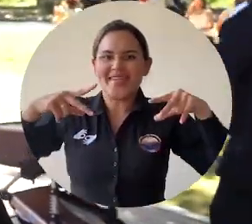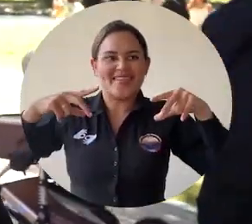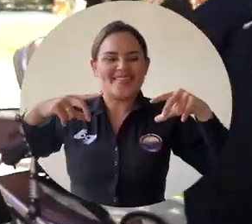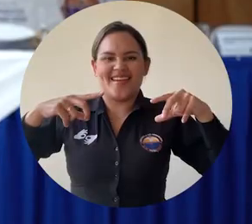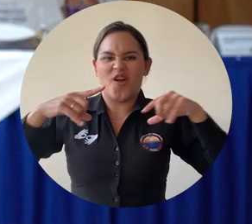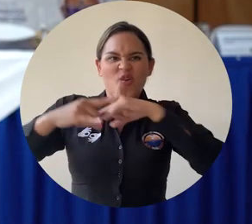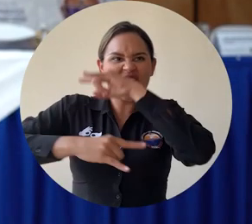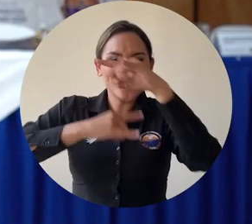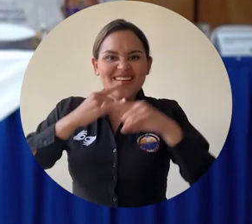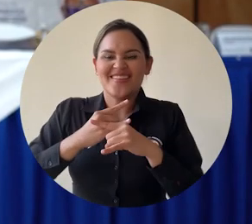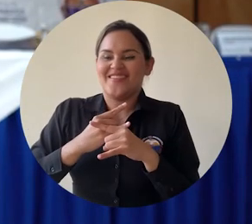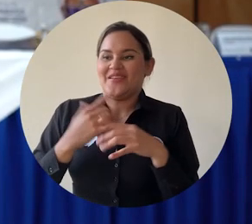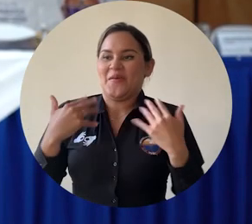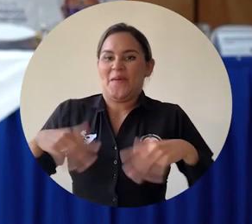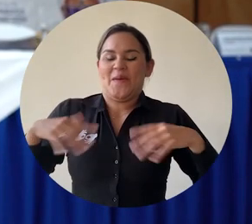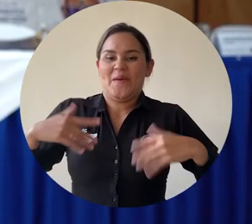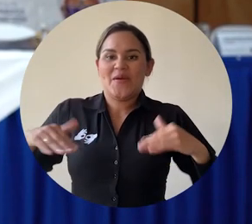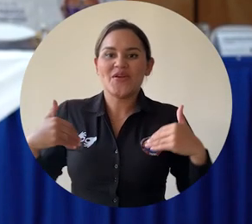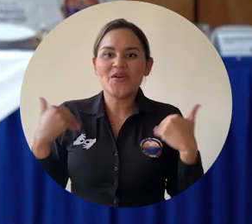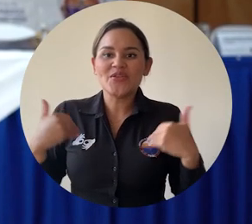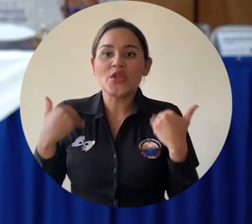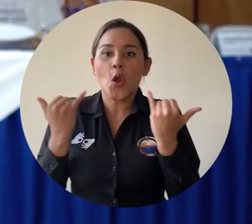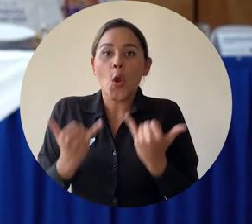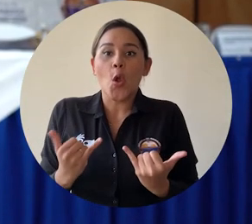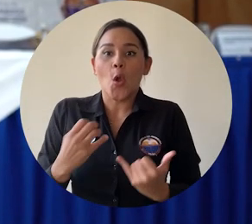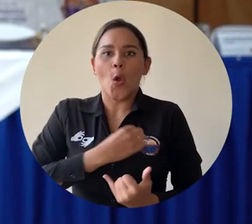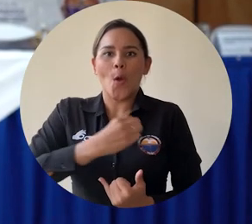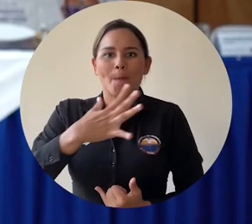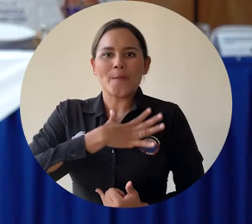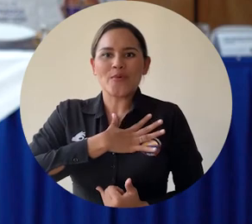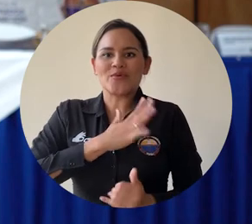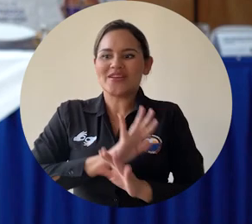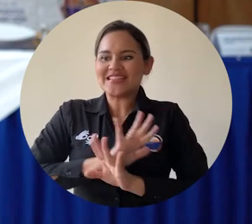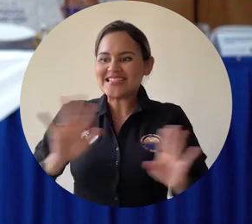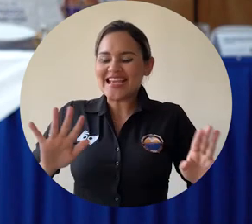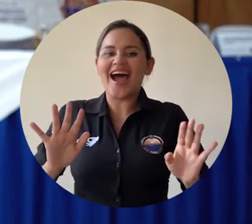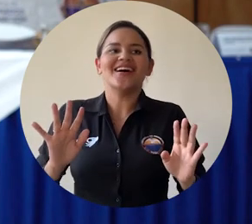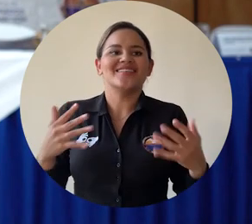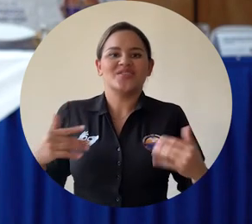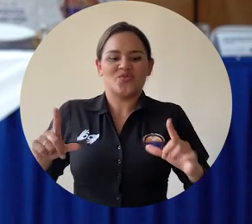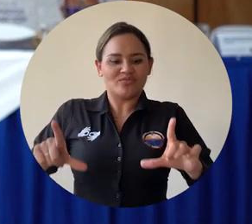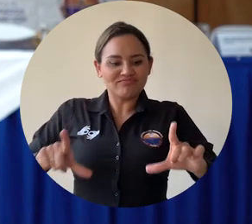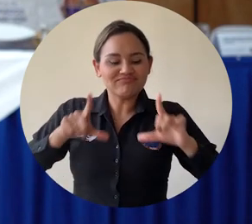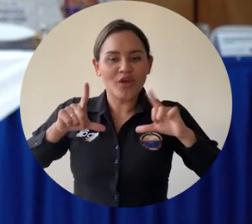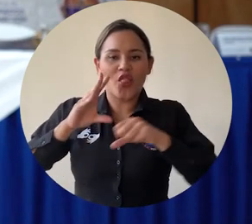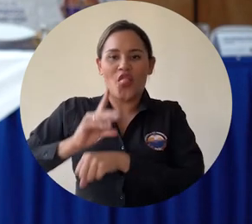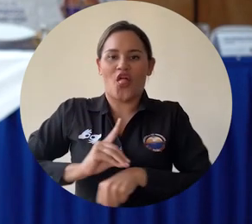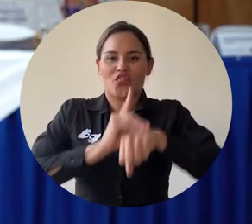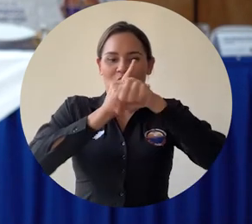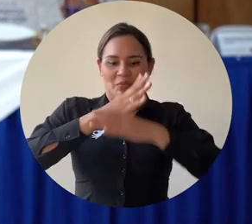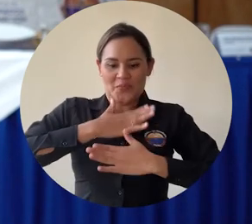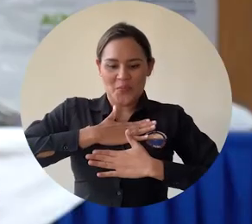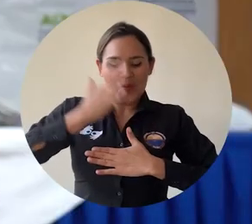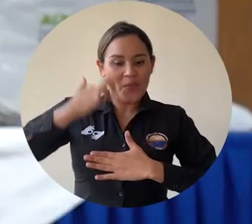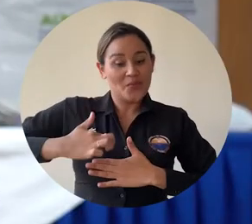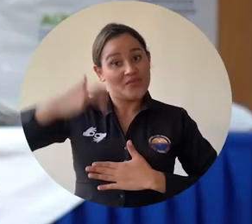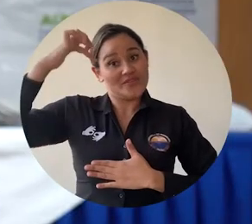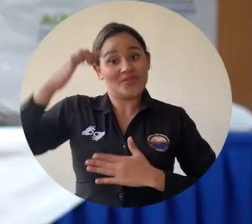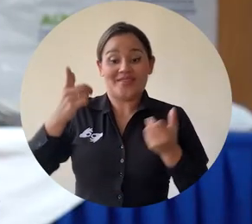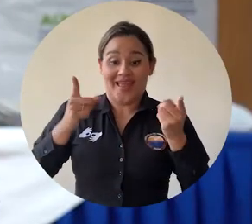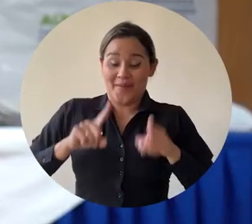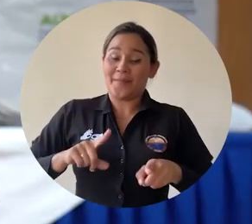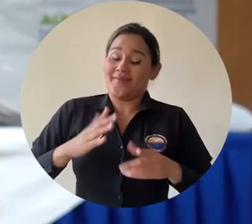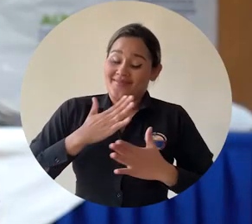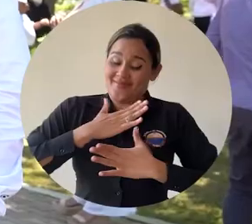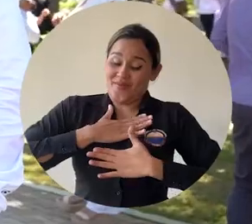el universo por darme la oportunidad de lograr este nivel de formación profesional y personal. Un logro